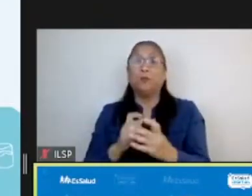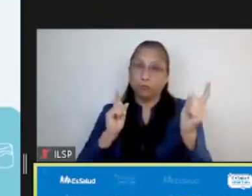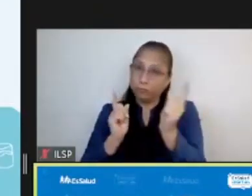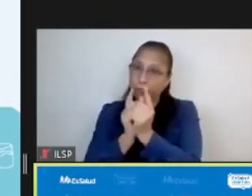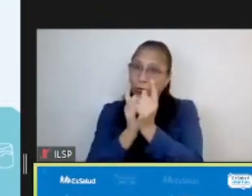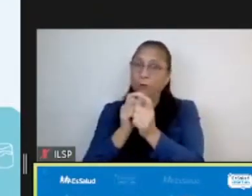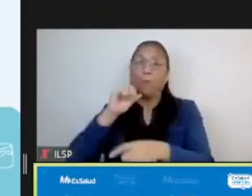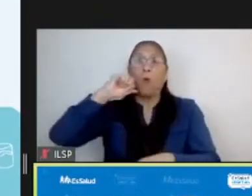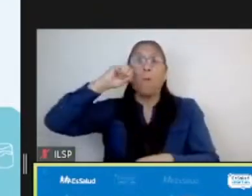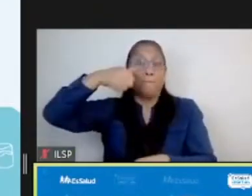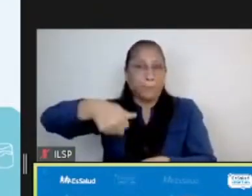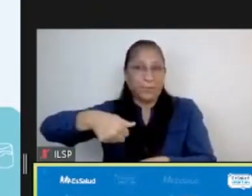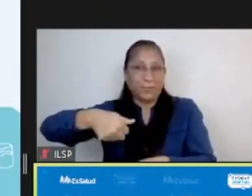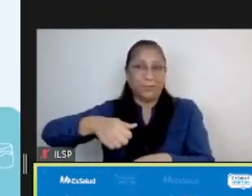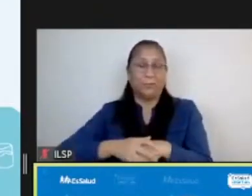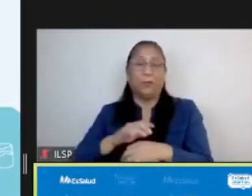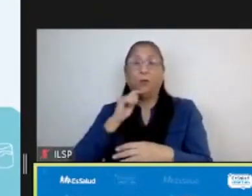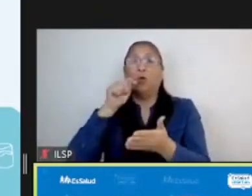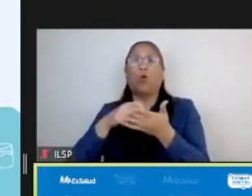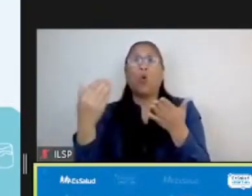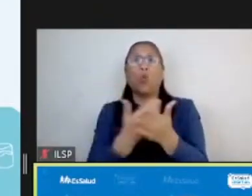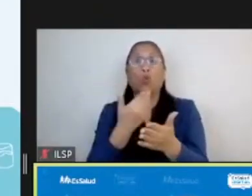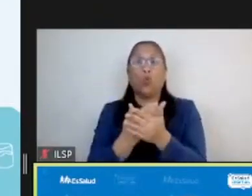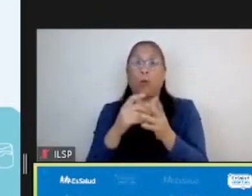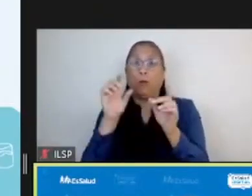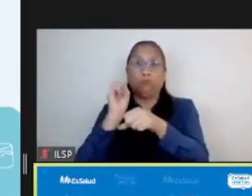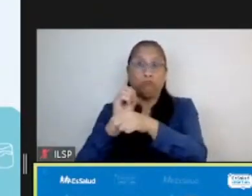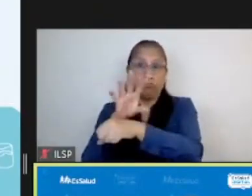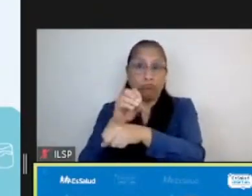vemos el día de mañana con nueva telecapacitación, ¿sí? Que tengan buen día.